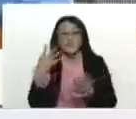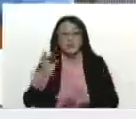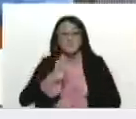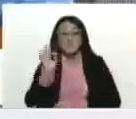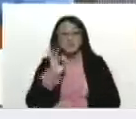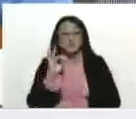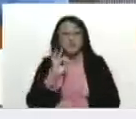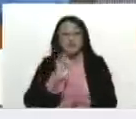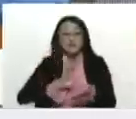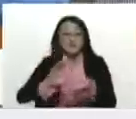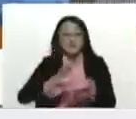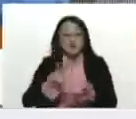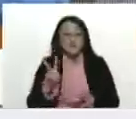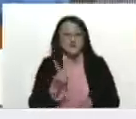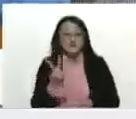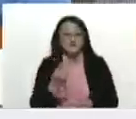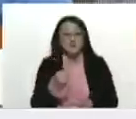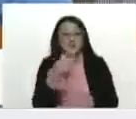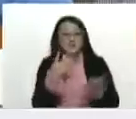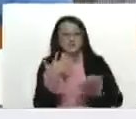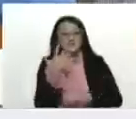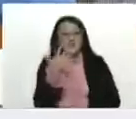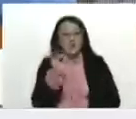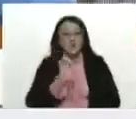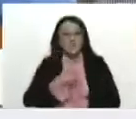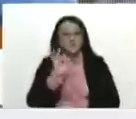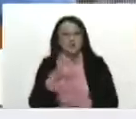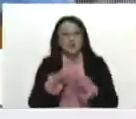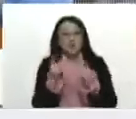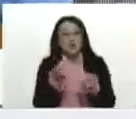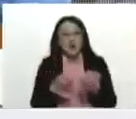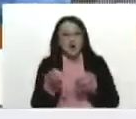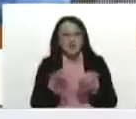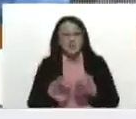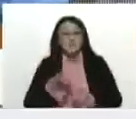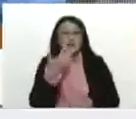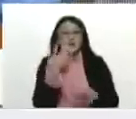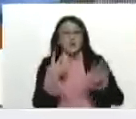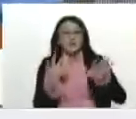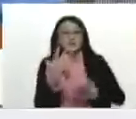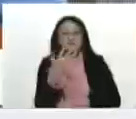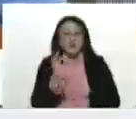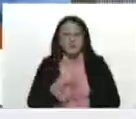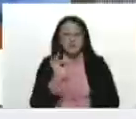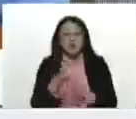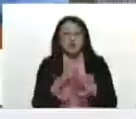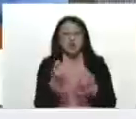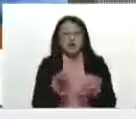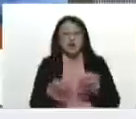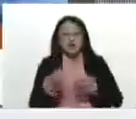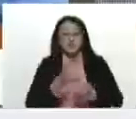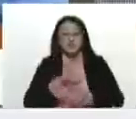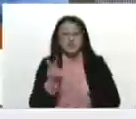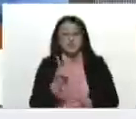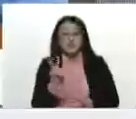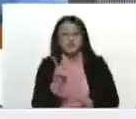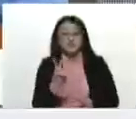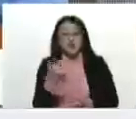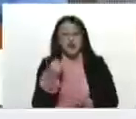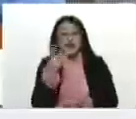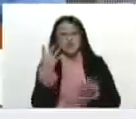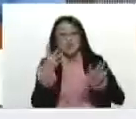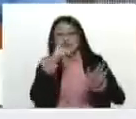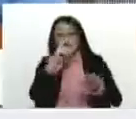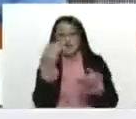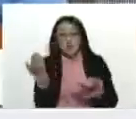ingresos de Divisas para el estado y más del 95% para toda la economía al 95% para toda la economía llevamos nueve años